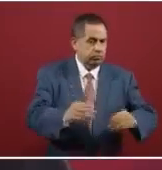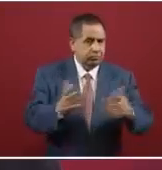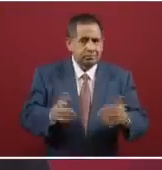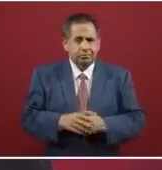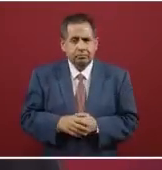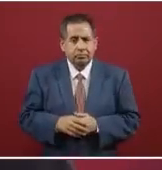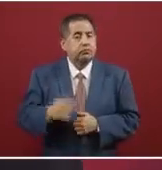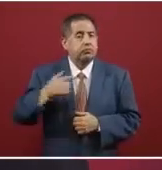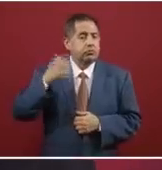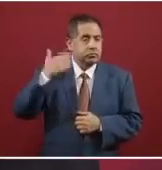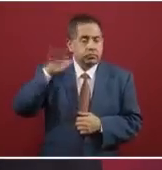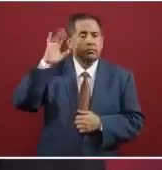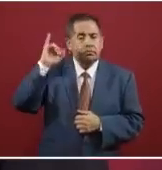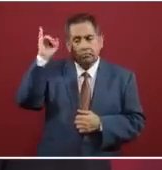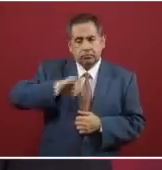Cuando fui jefe de gobierno,